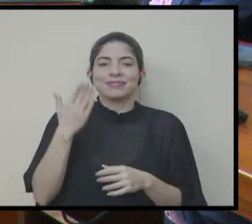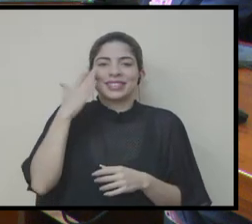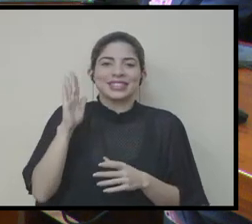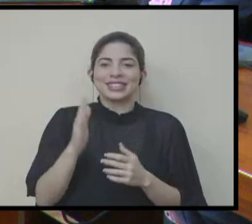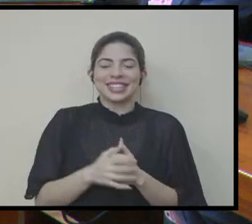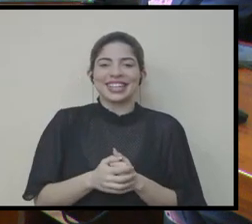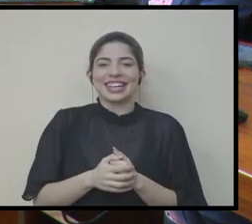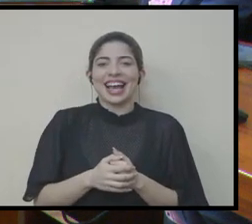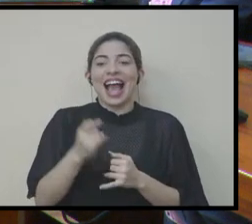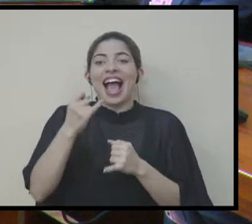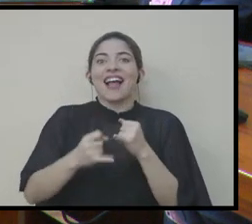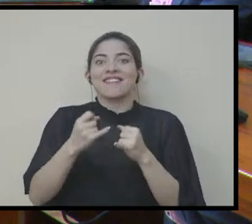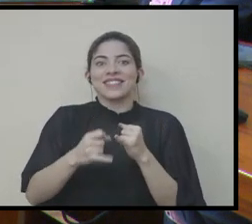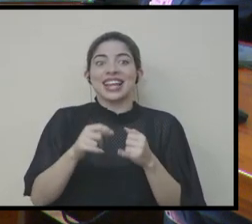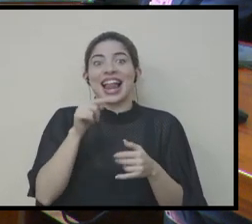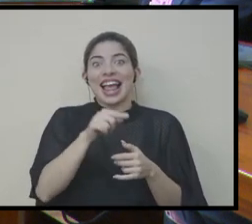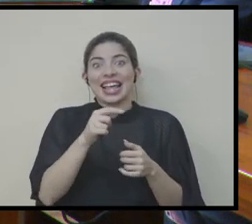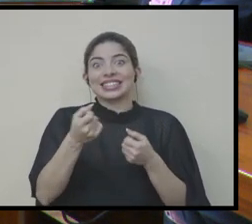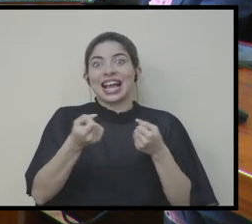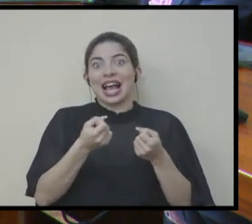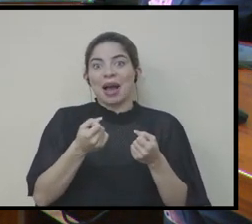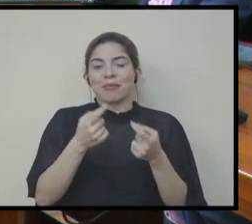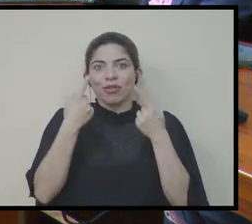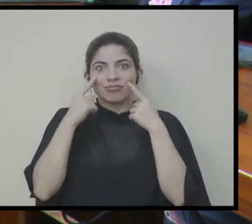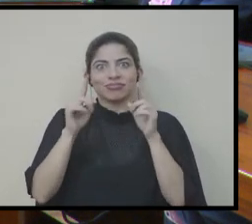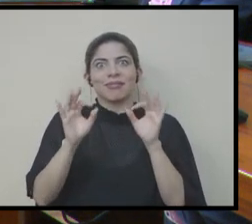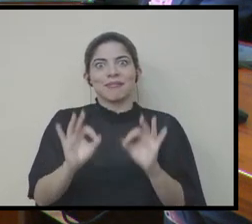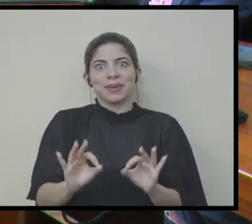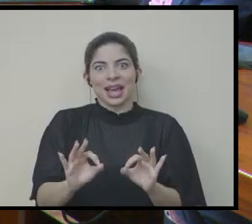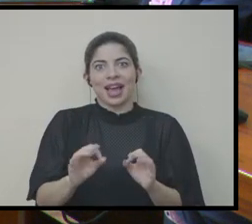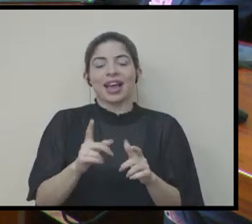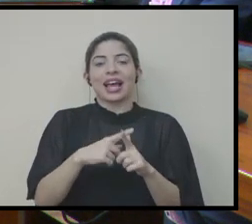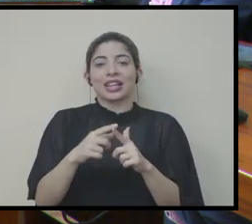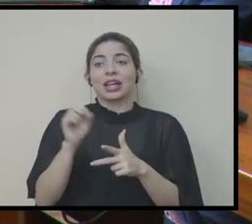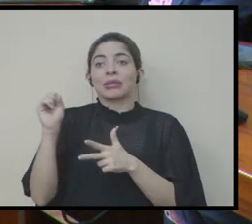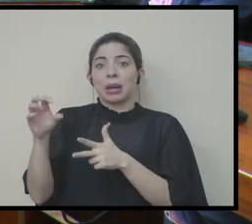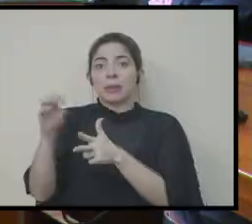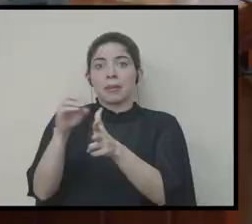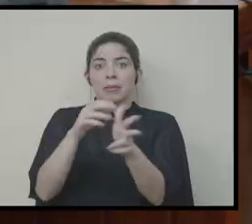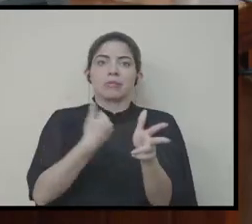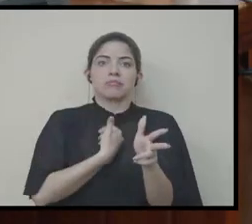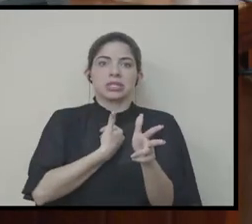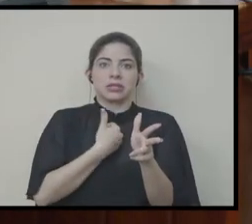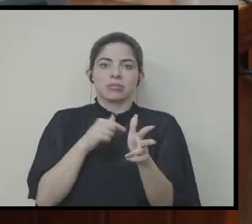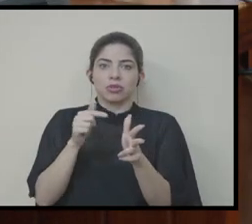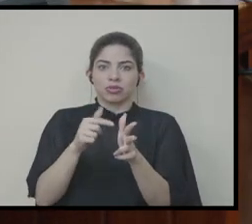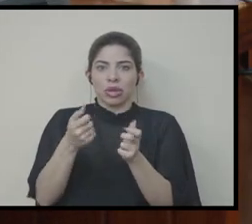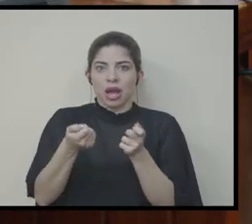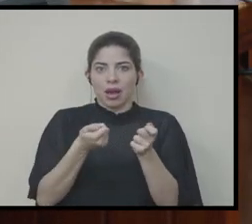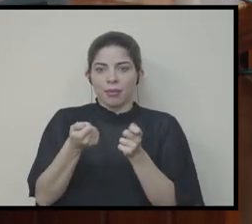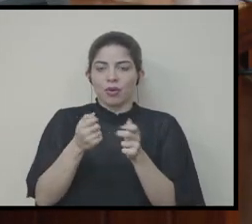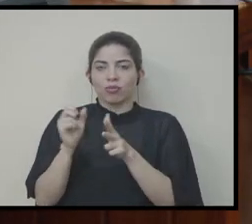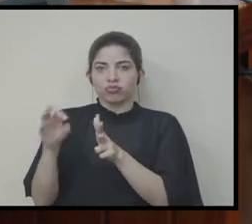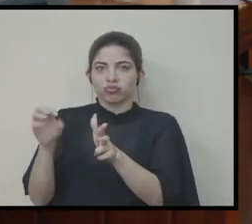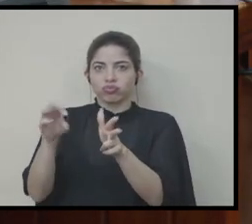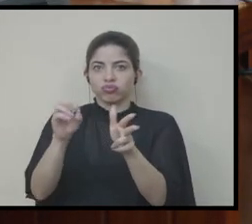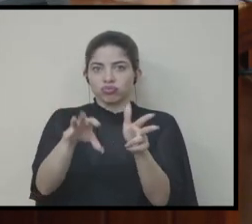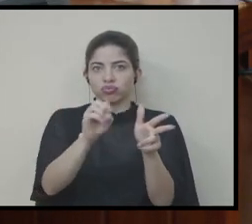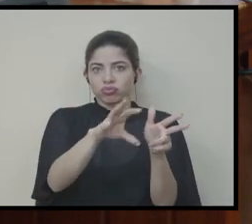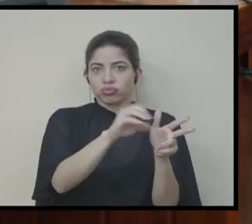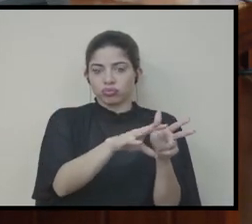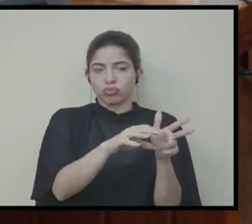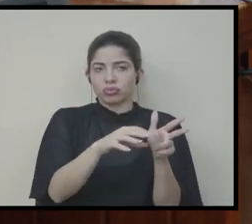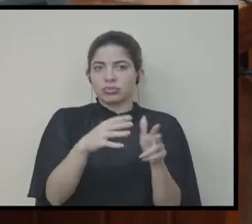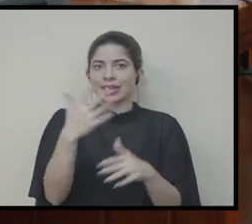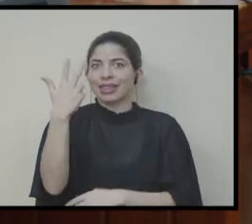sé, al final eso me salió bien. Y entonces sí, las entregas las hacíamos nosotros mismos. Eran